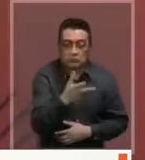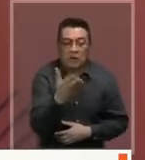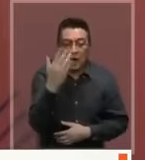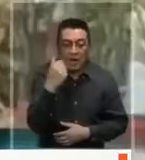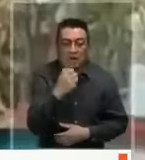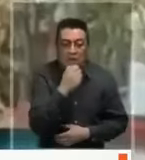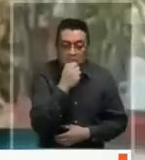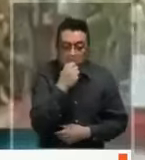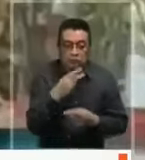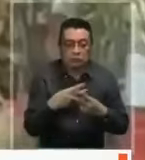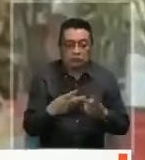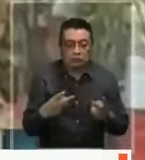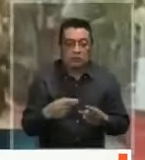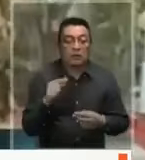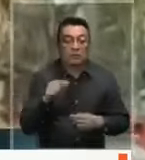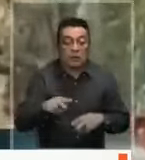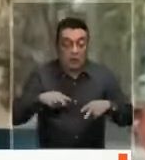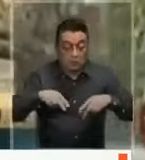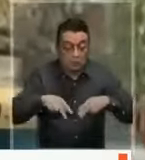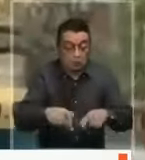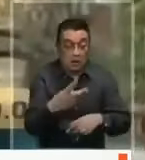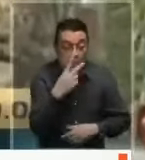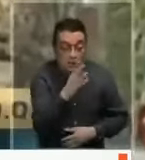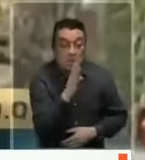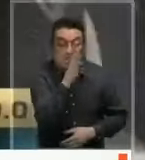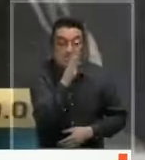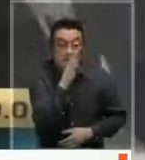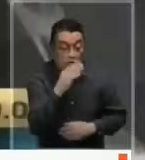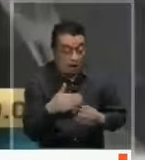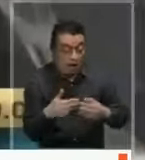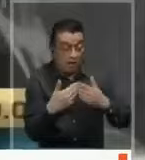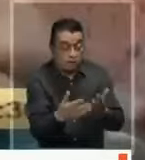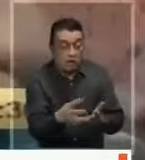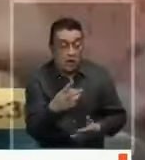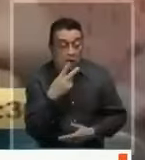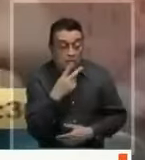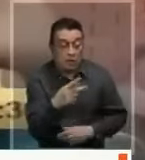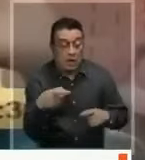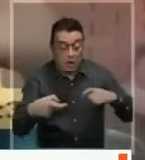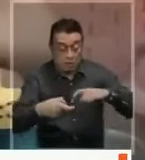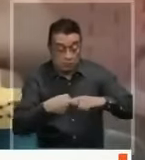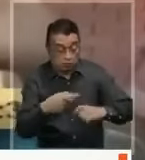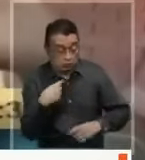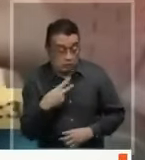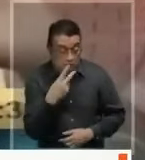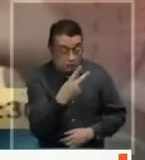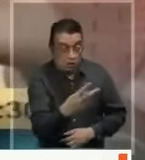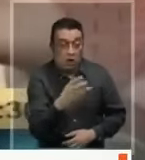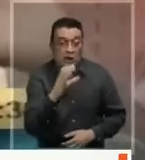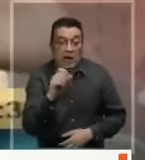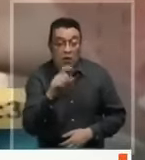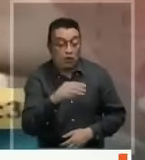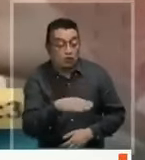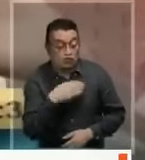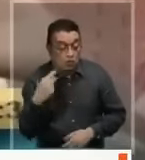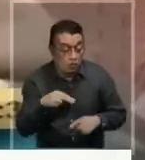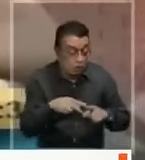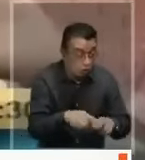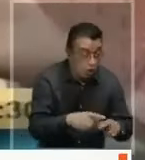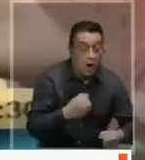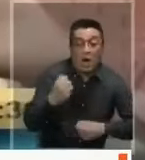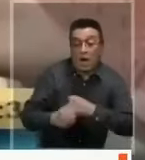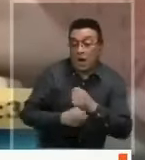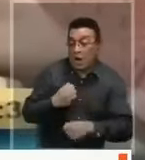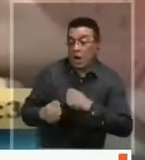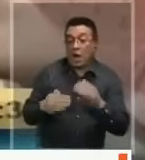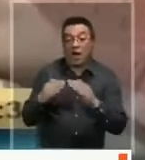prensa. Salí de habitación, ve que está su perrito prácticamente afuera, se asoma y ve a su esposo, a Carlos, muerto, y sale corriendo para ahí, y la